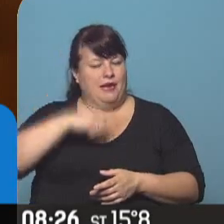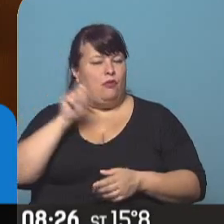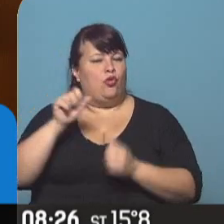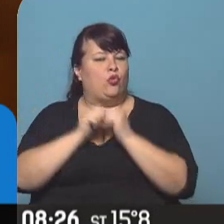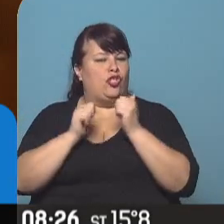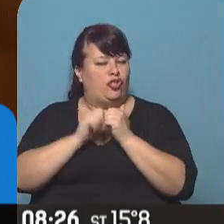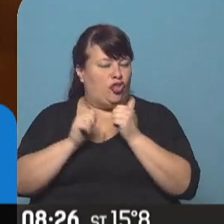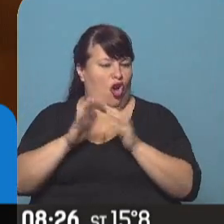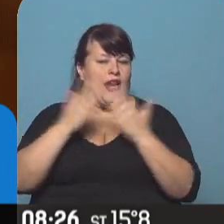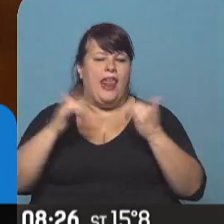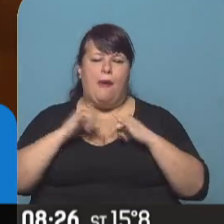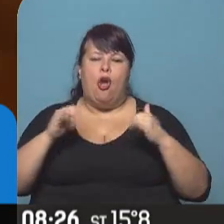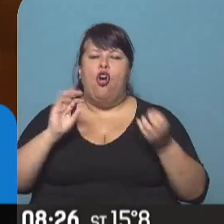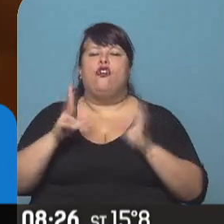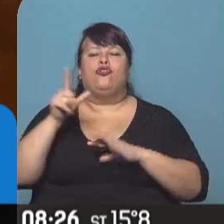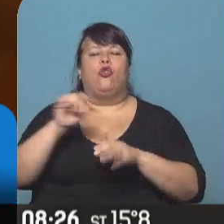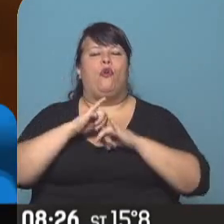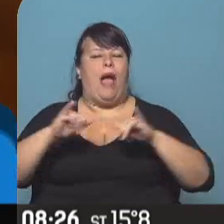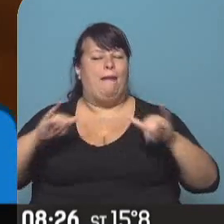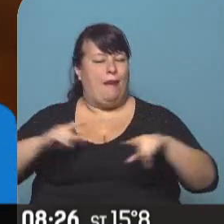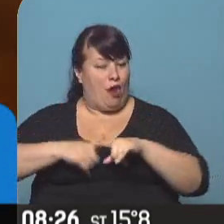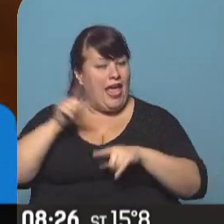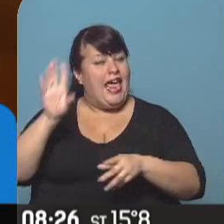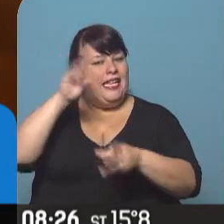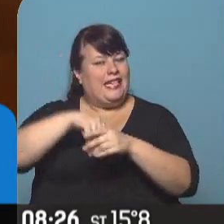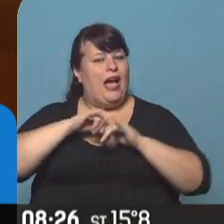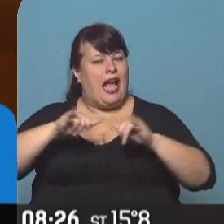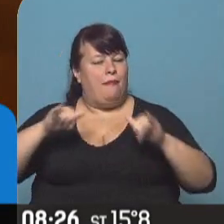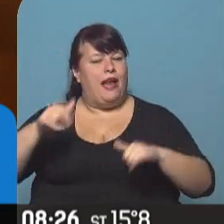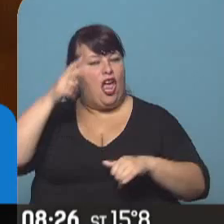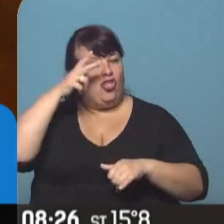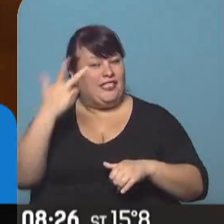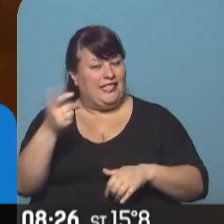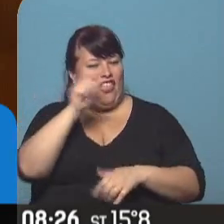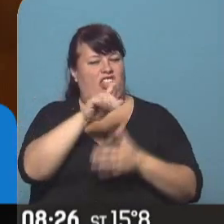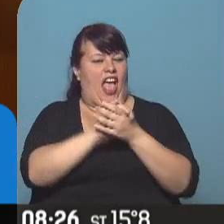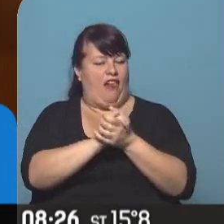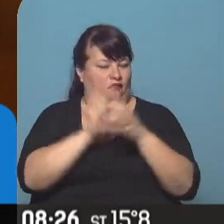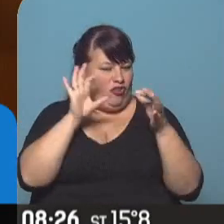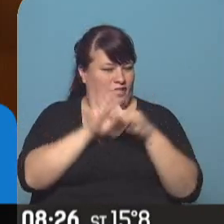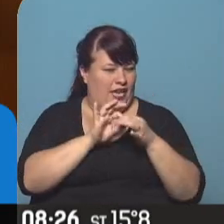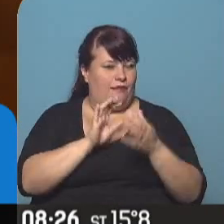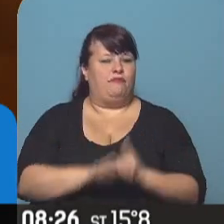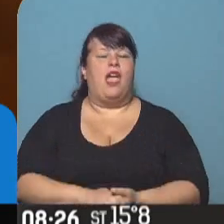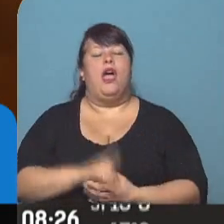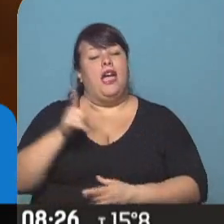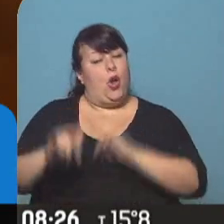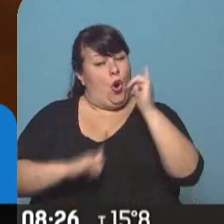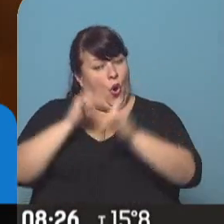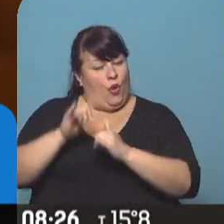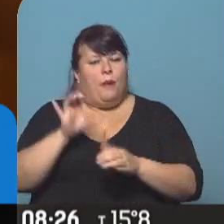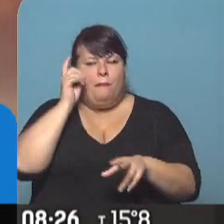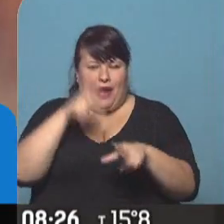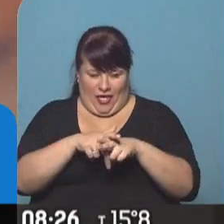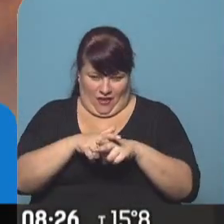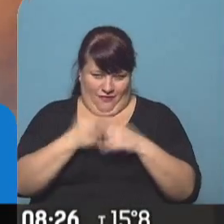su historia en la publicidad y cuentas extra en las campañas políticas el participó de la campaña del 83 y cuenta que el que tenía el